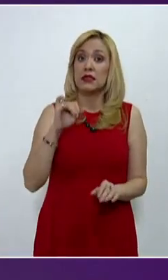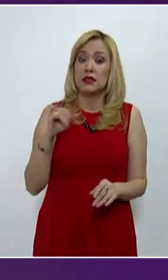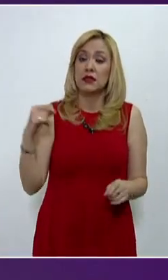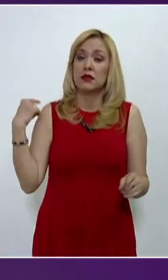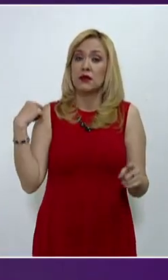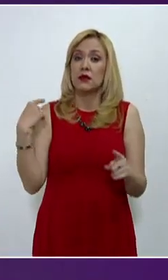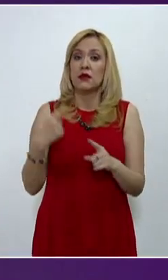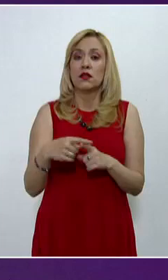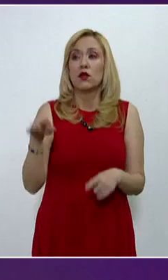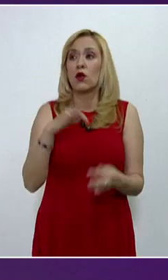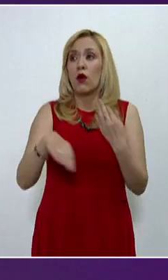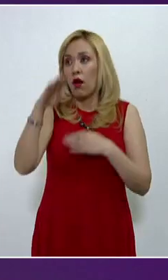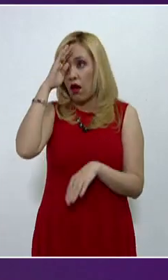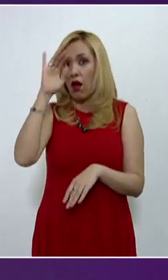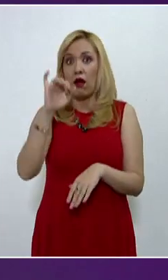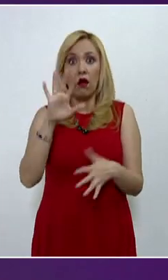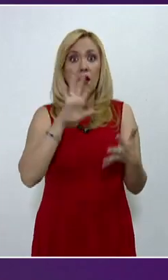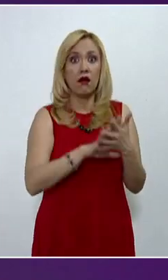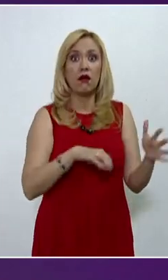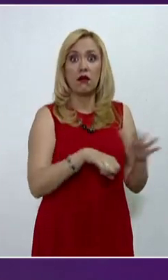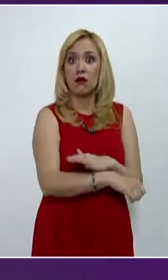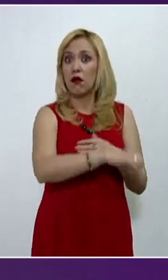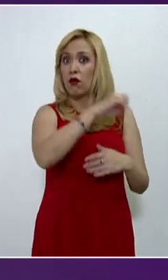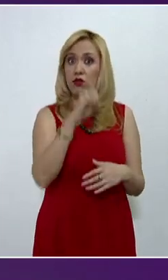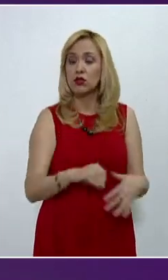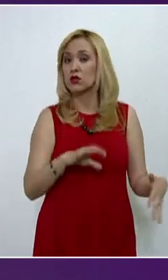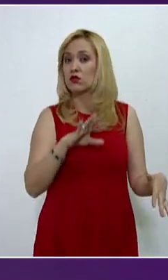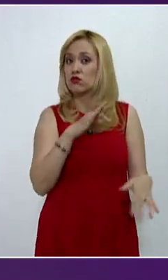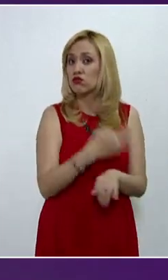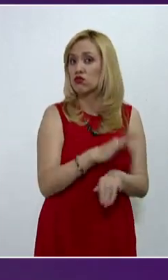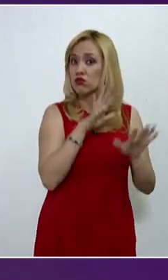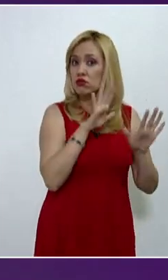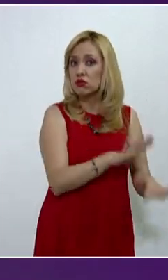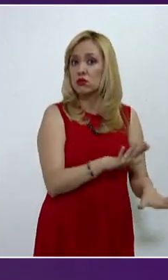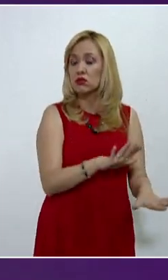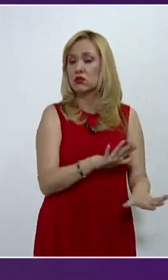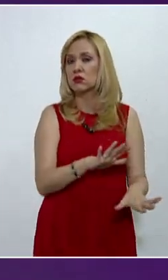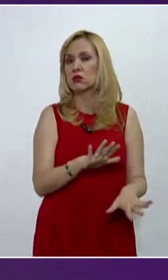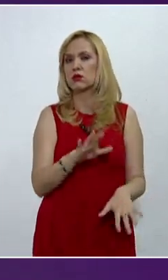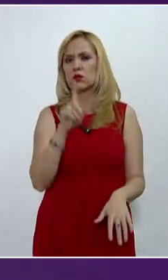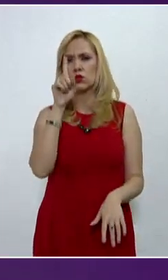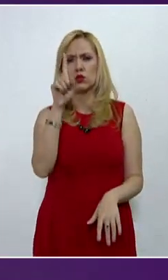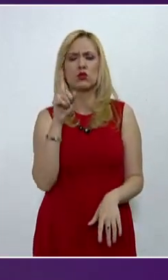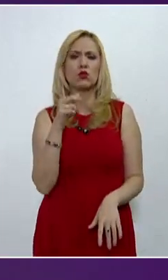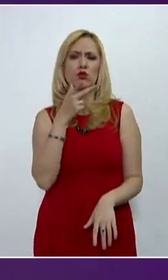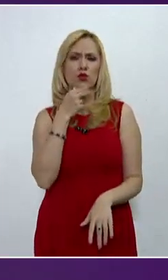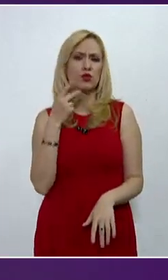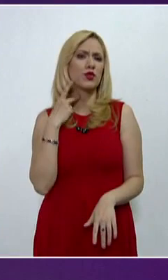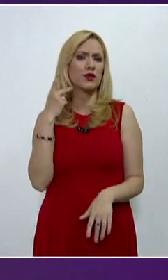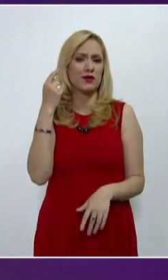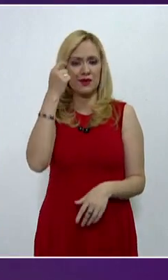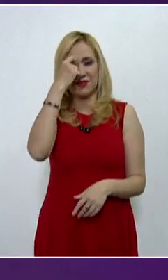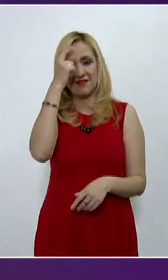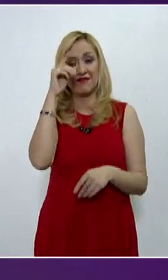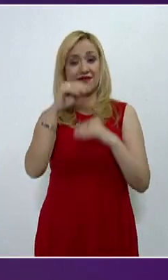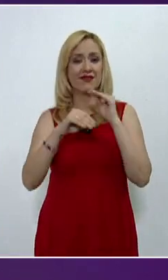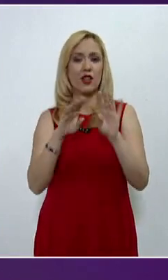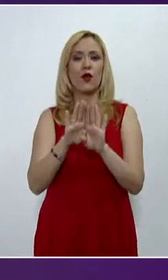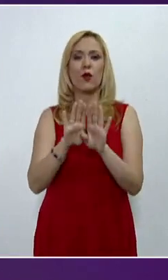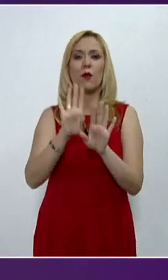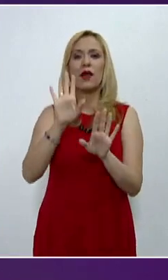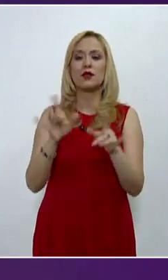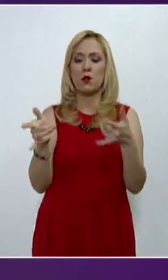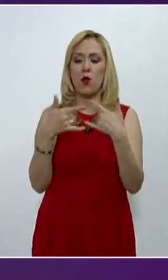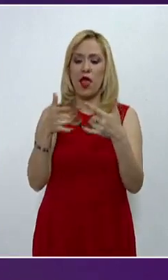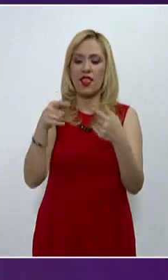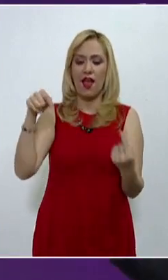para vendernos este catálogo de delitos de prisión preventiva oficiosa, y que un político muy creativo tuvo a bien llamar la puerta giratoria, ¿no? Hay